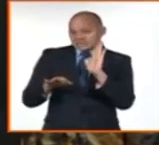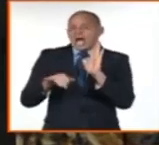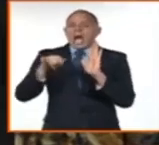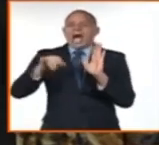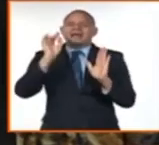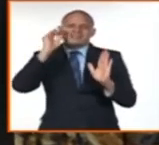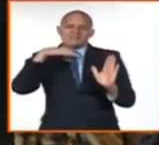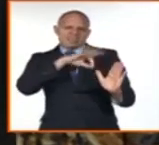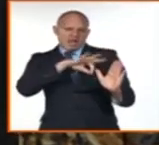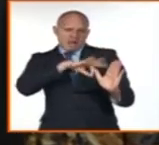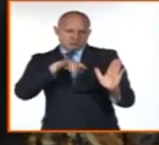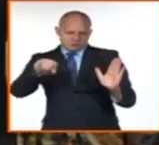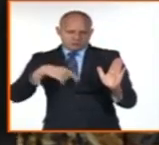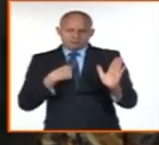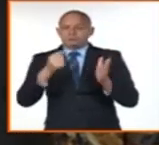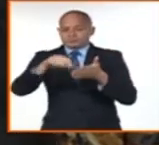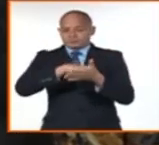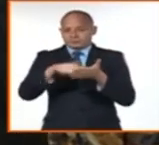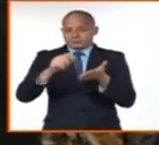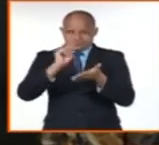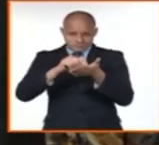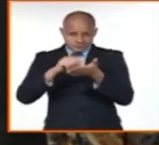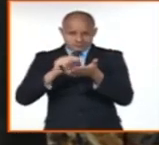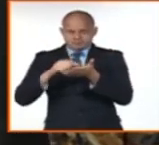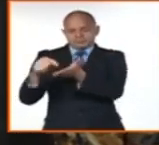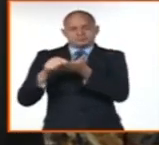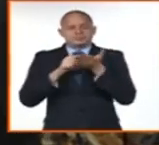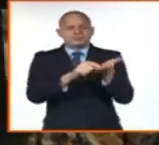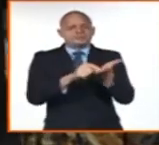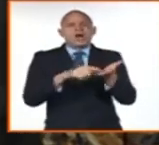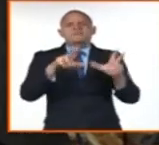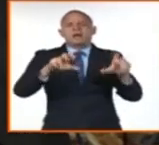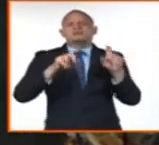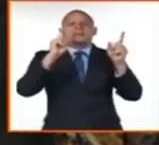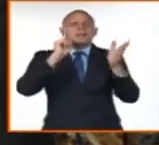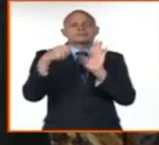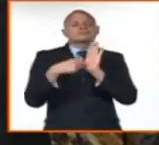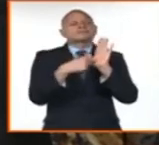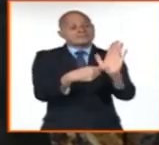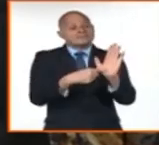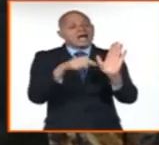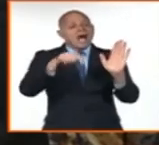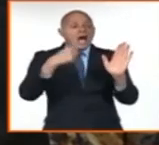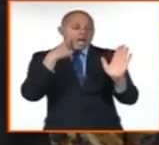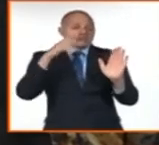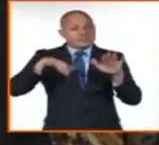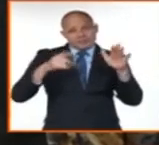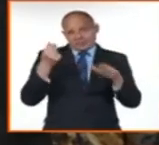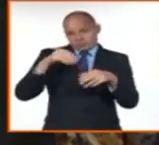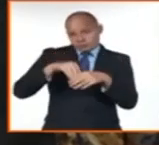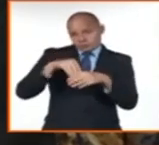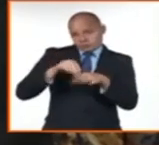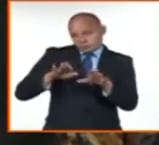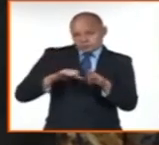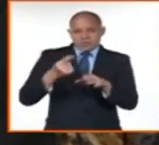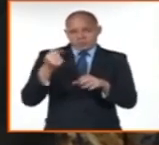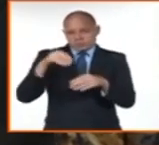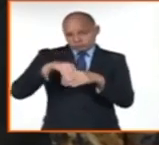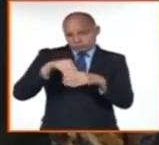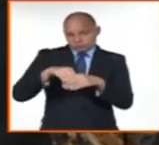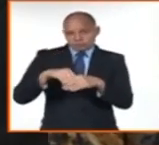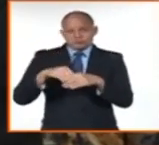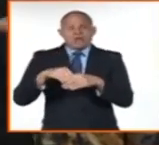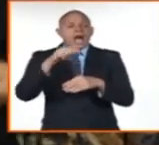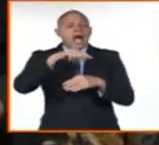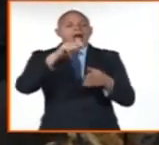La Asamblea aprueba a partir de las posibilidades de presupuesto, como tiene que balancear la de todas las comunidades, qué cosas entonces se van a